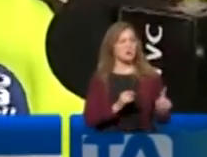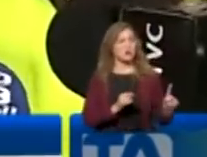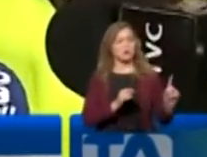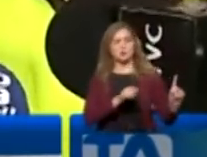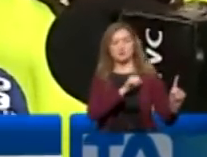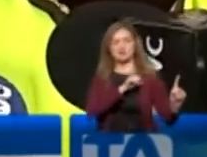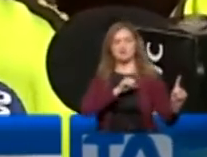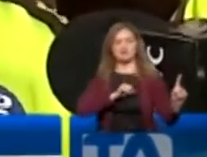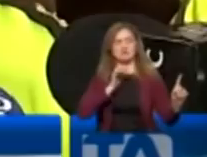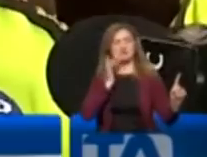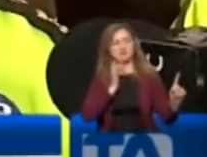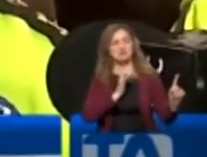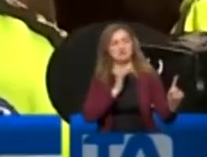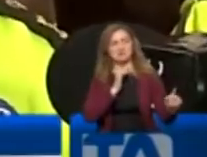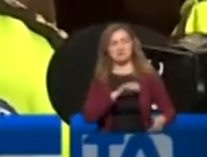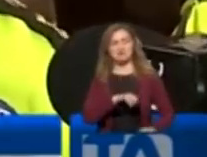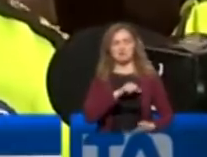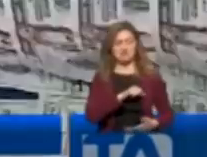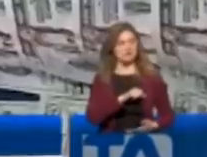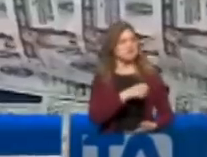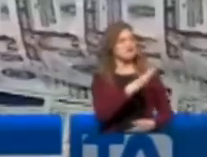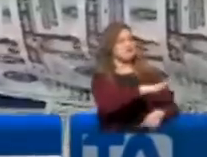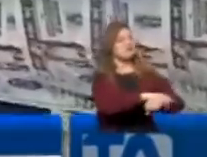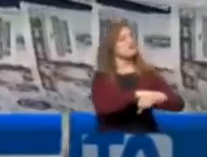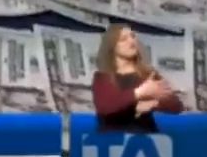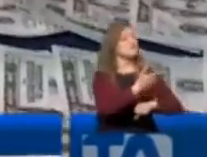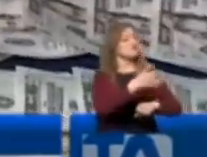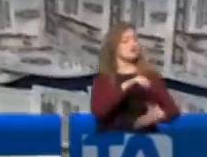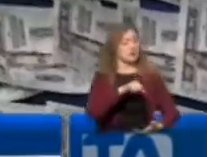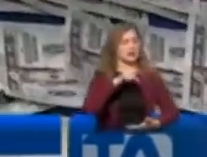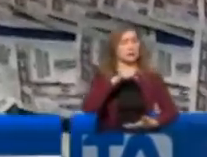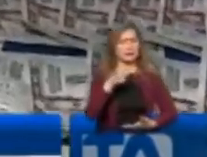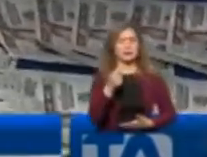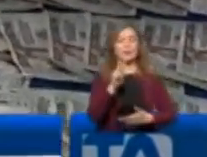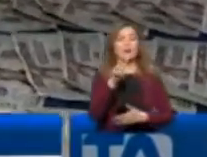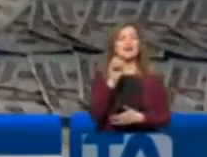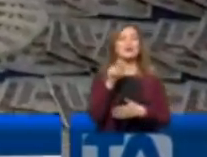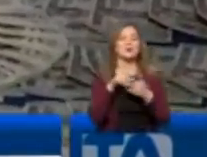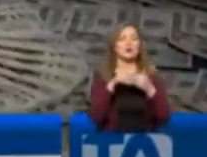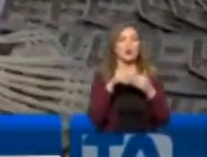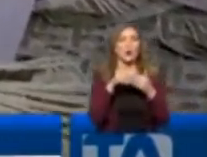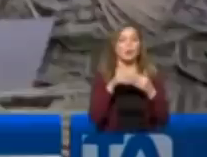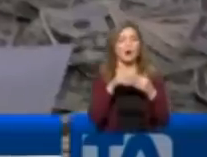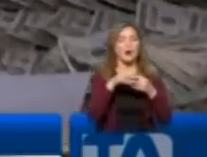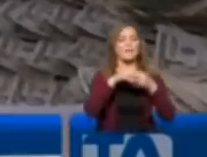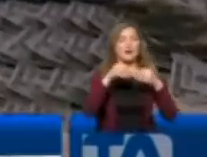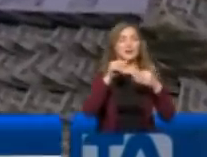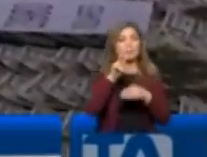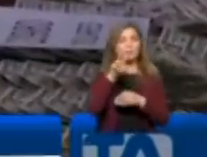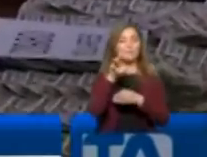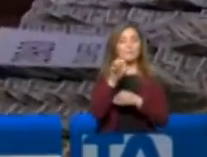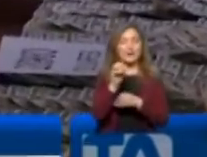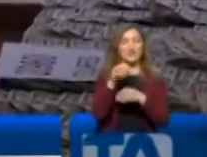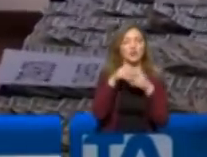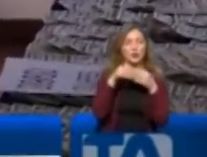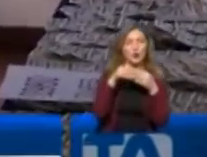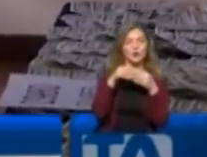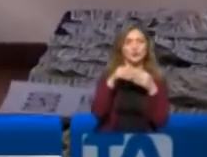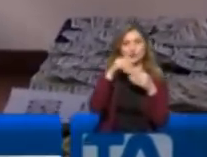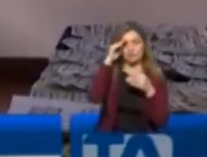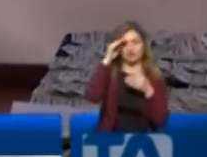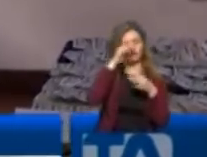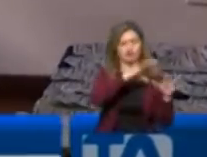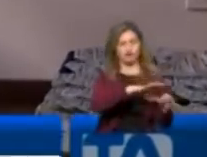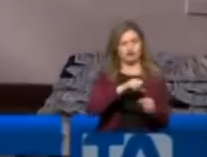poder una cantidad de dinero. Más de 20 mil dólares en billetes de 20 fueron decomisados por la Policía